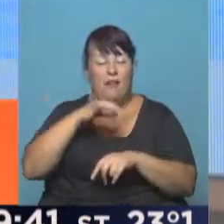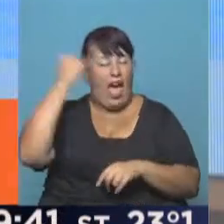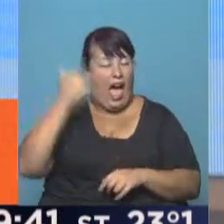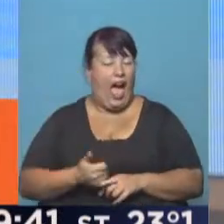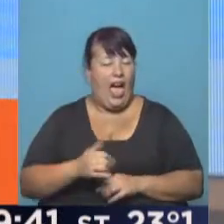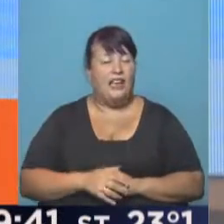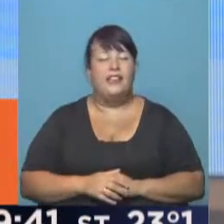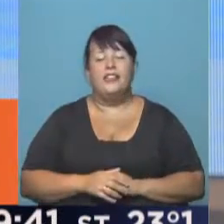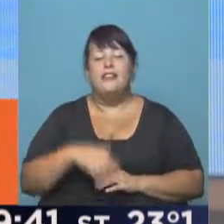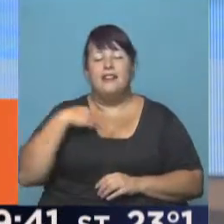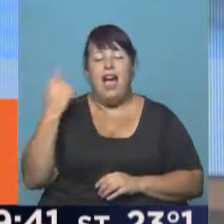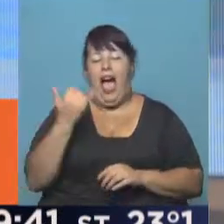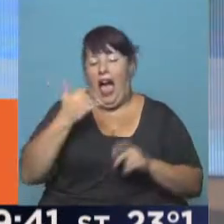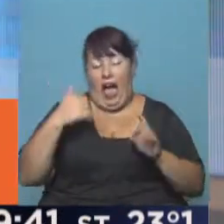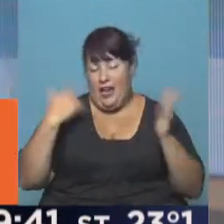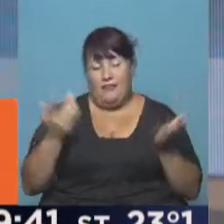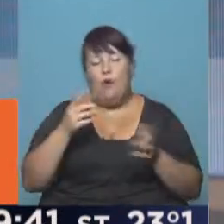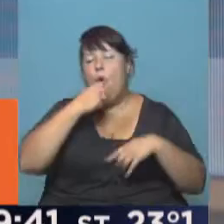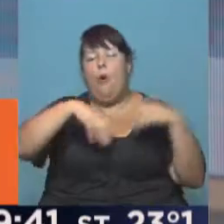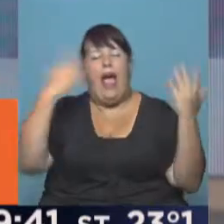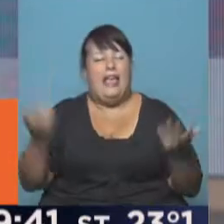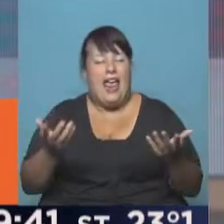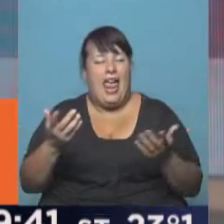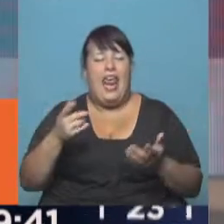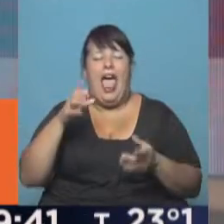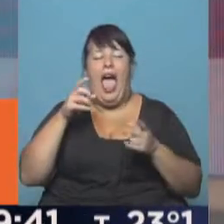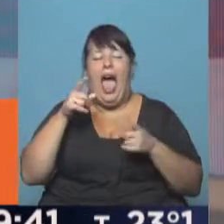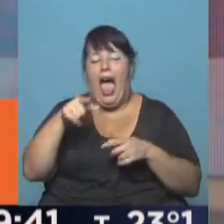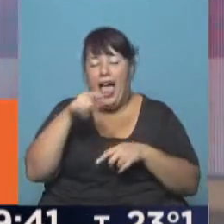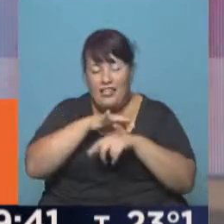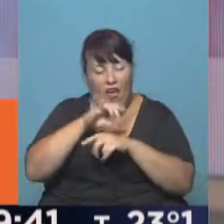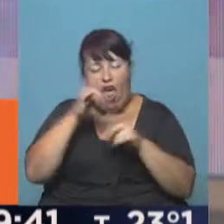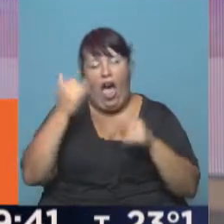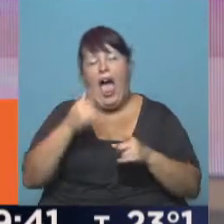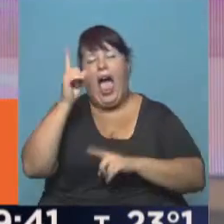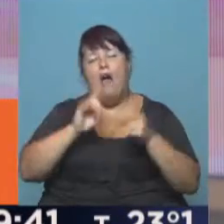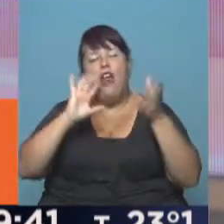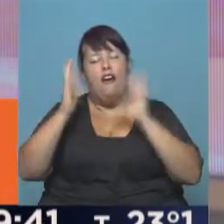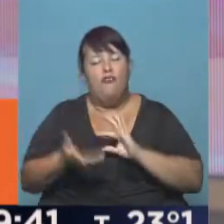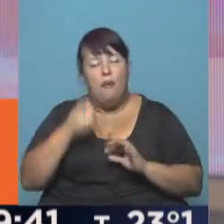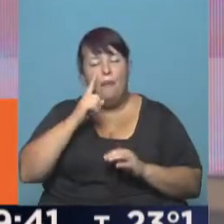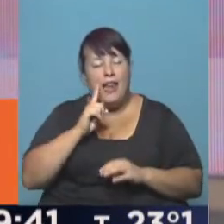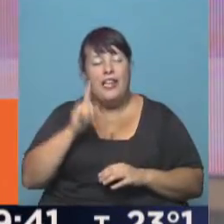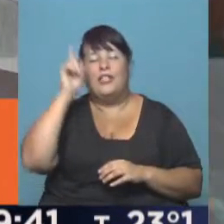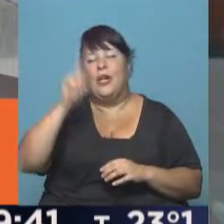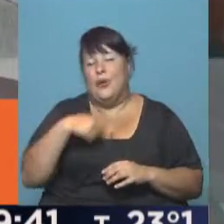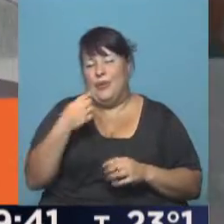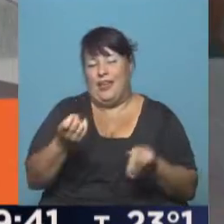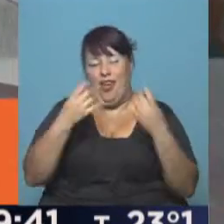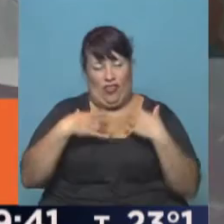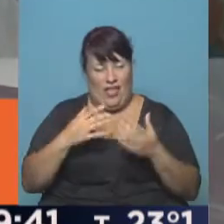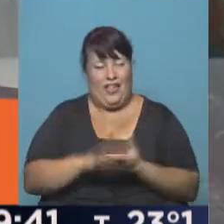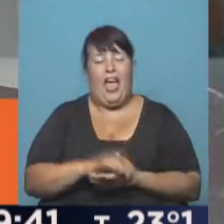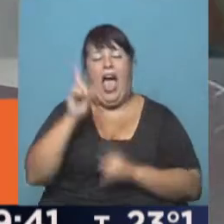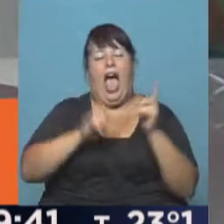existe, está entre nosotros, no cualquiera tiene una tuberculosis, existen ciertas condiciones de riesgo para poder adquirirla,